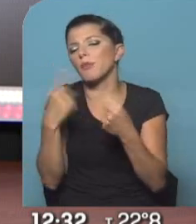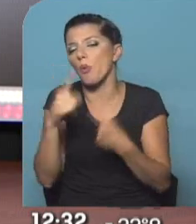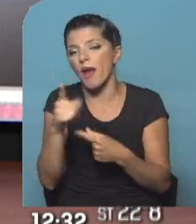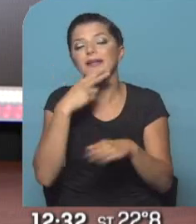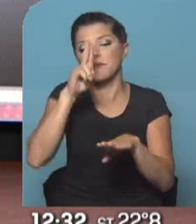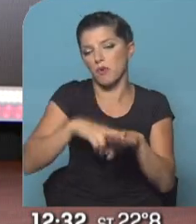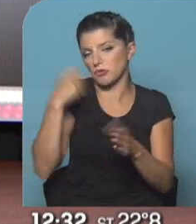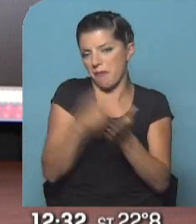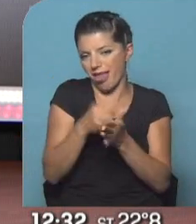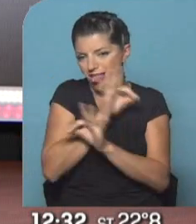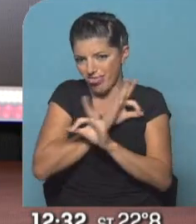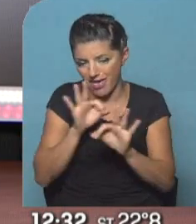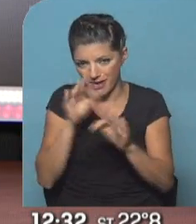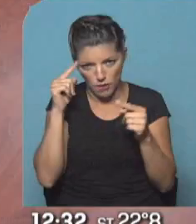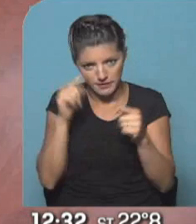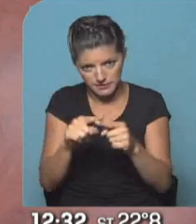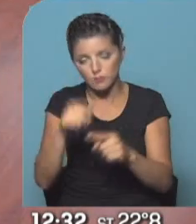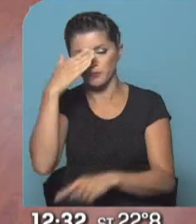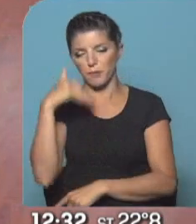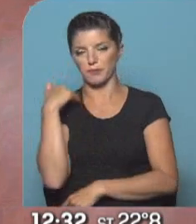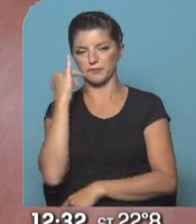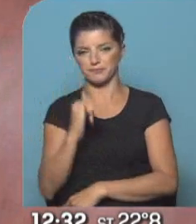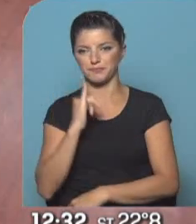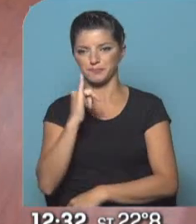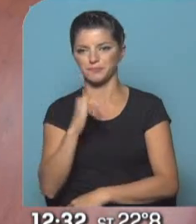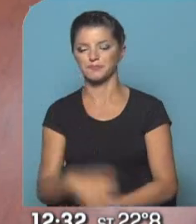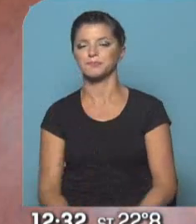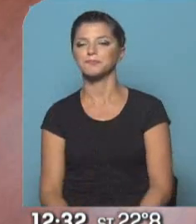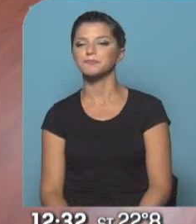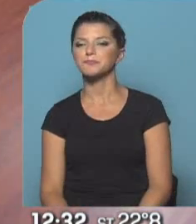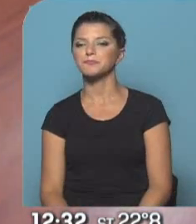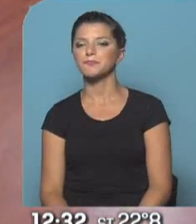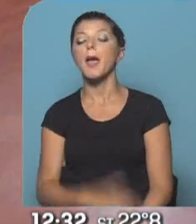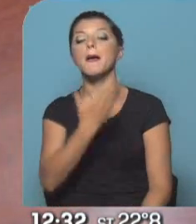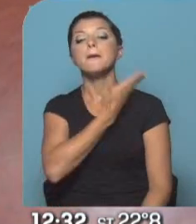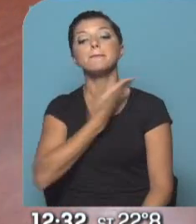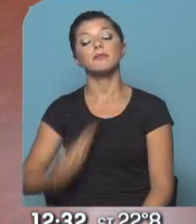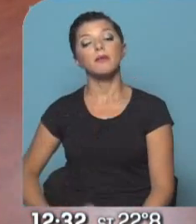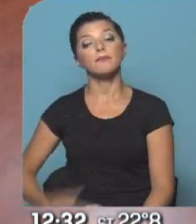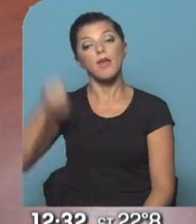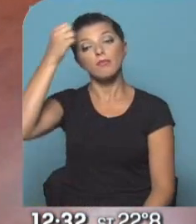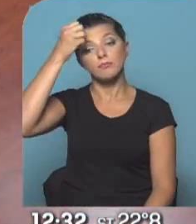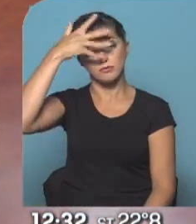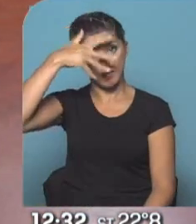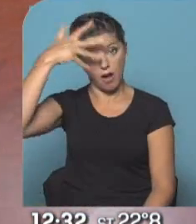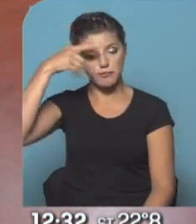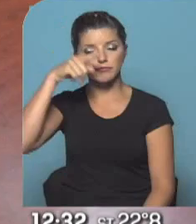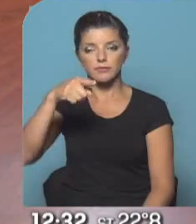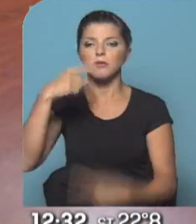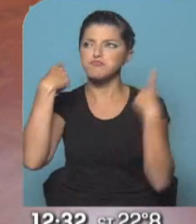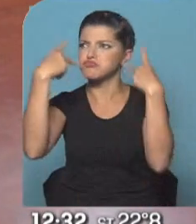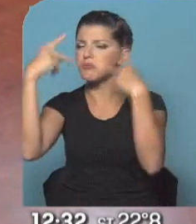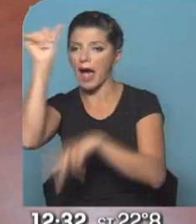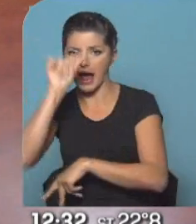evadir impuestos. Aquí se lo contamos. Gira asiática del presidente de los Estados Unidos, Donald Trump, se inició